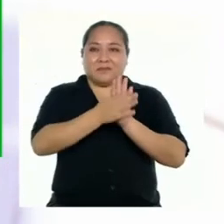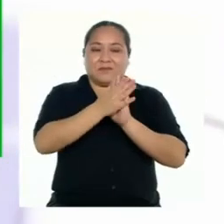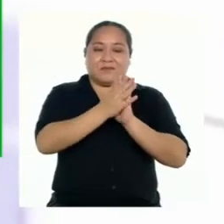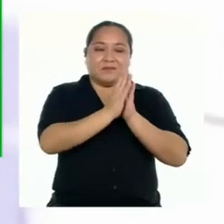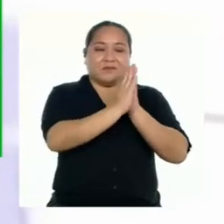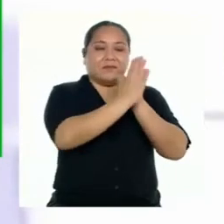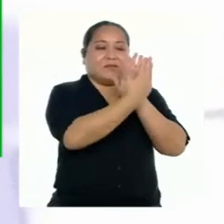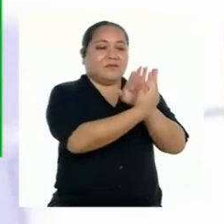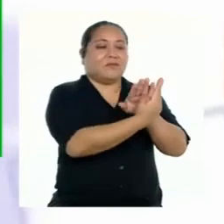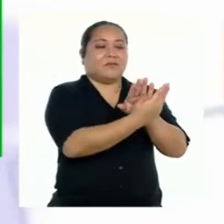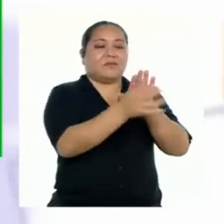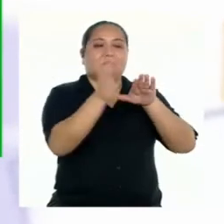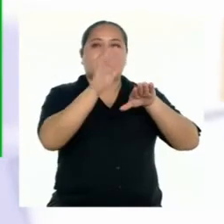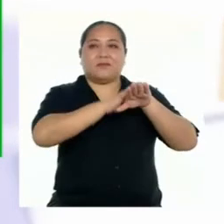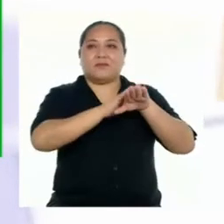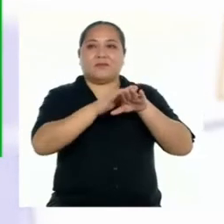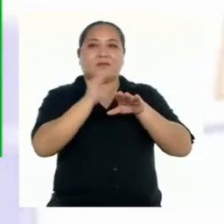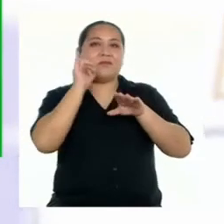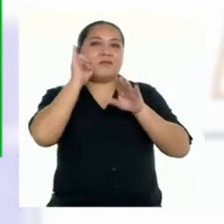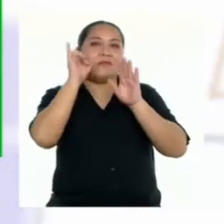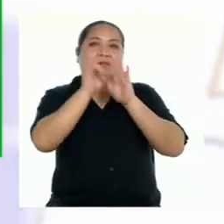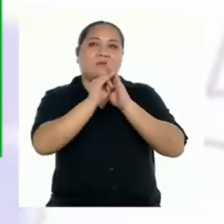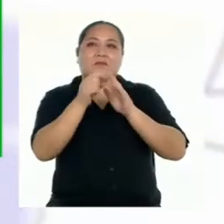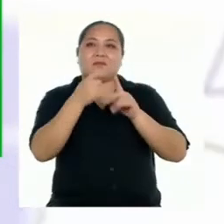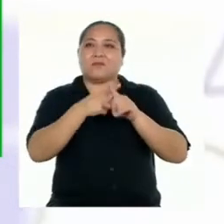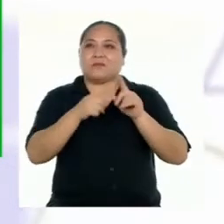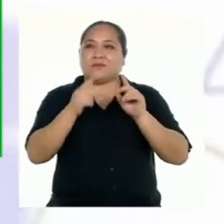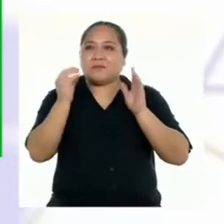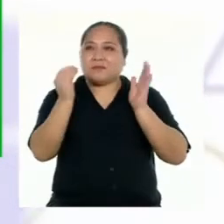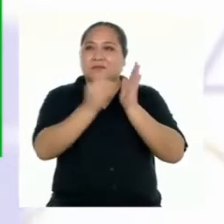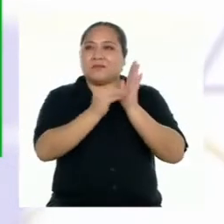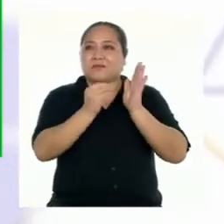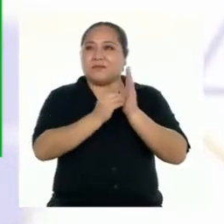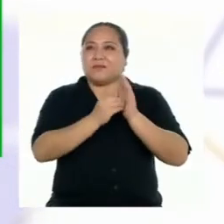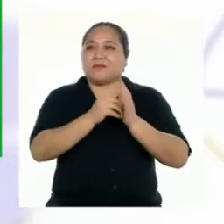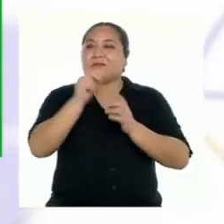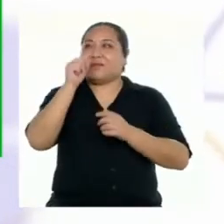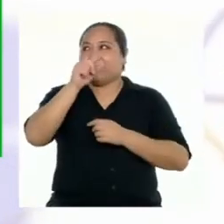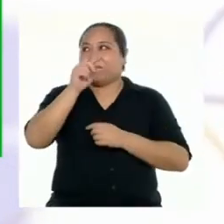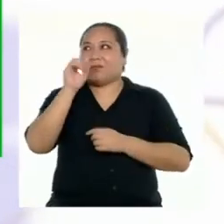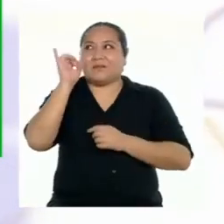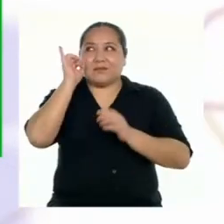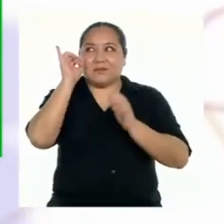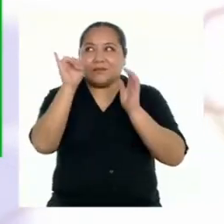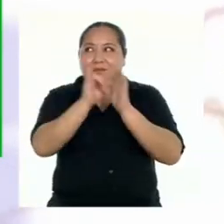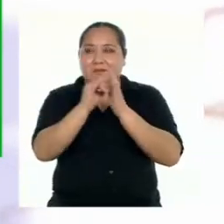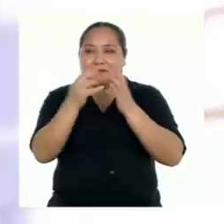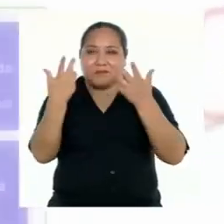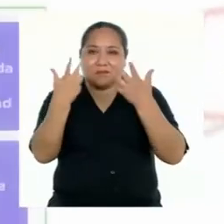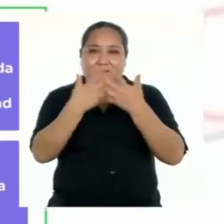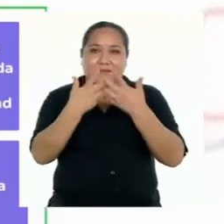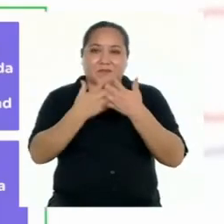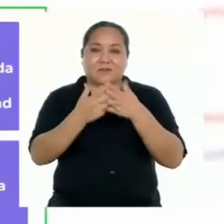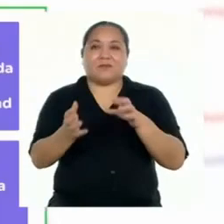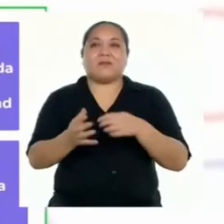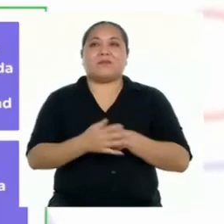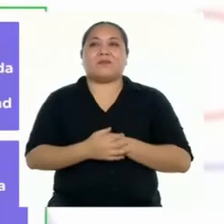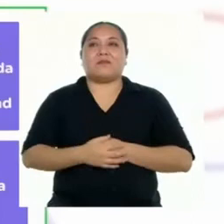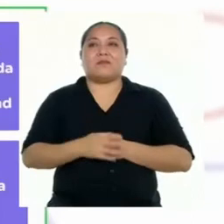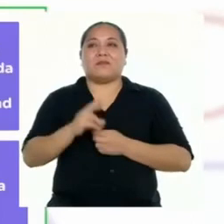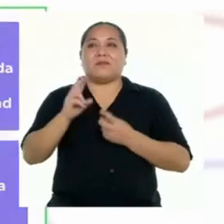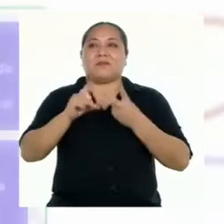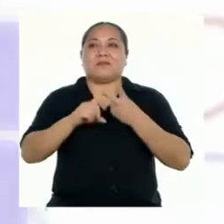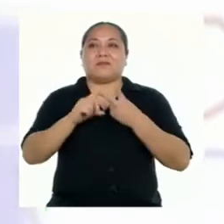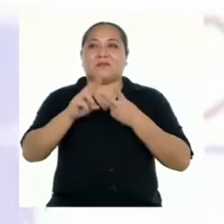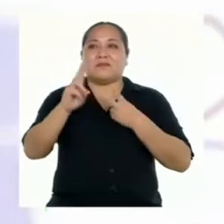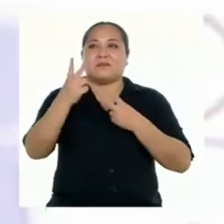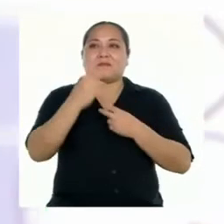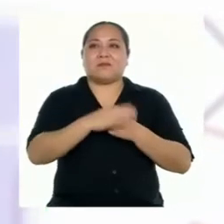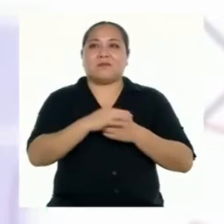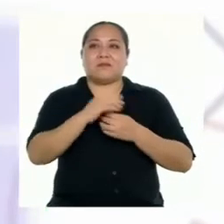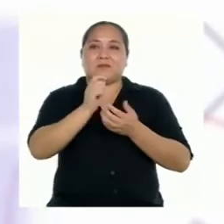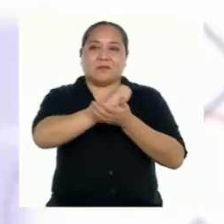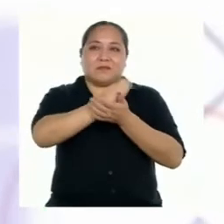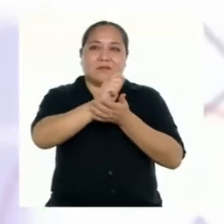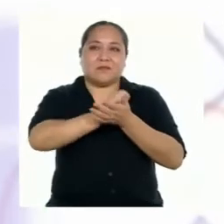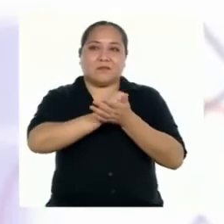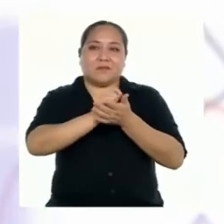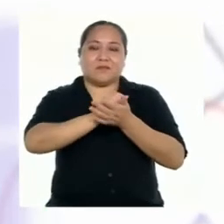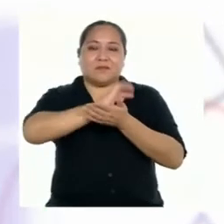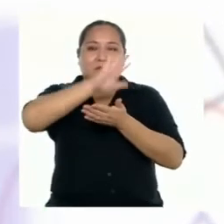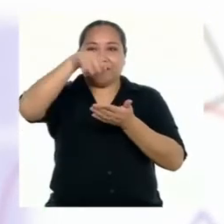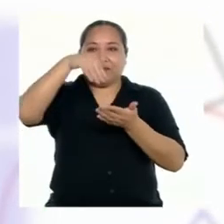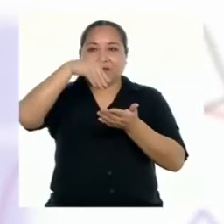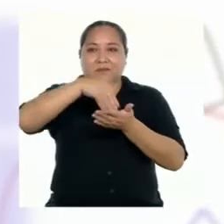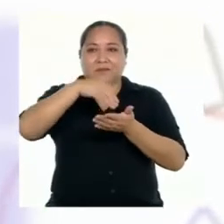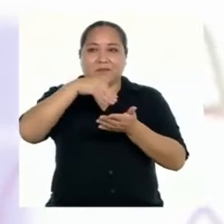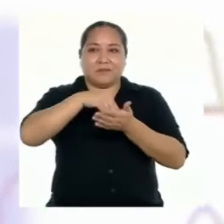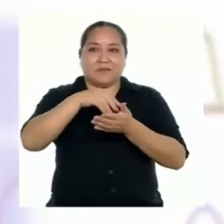coloqué ninguna imagen. Pero puse una nota indicando que debe estar relacionada al tema. En segundo lugar, redacté la parte